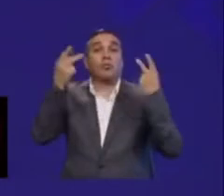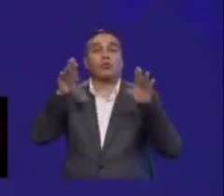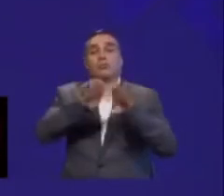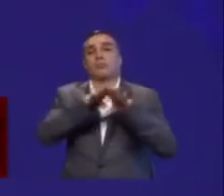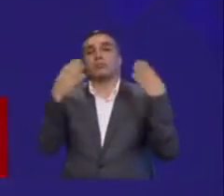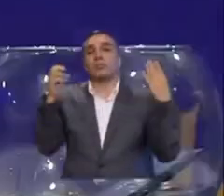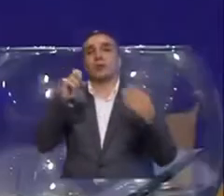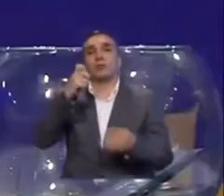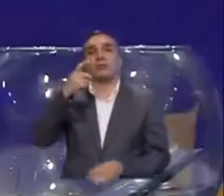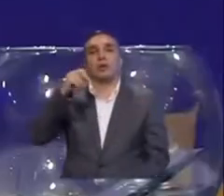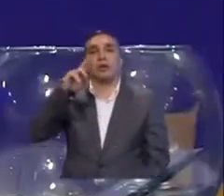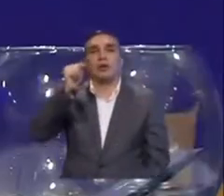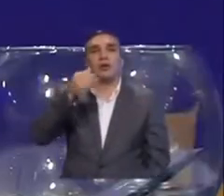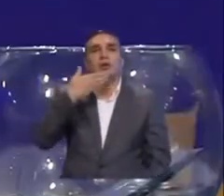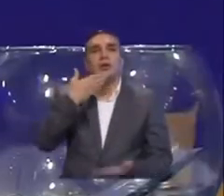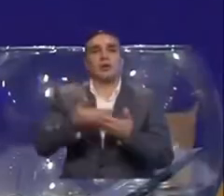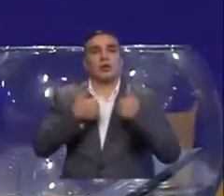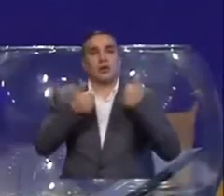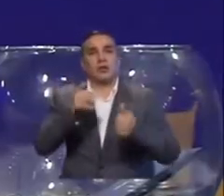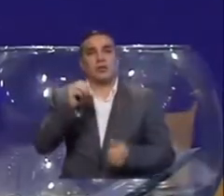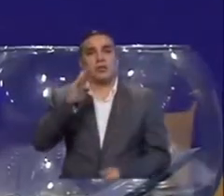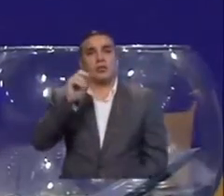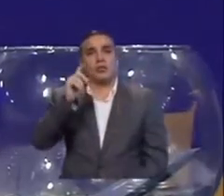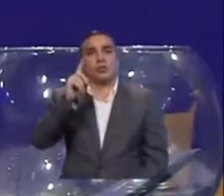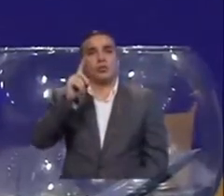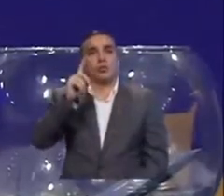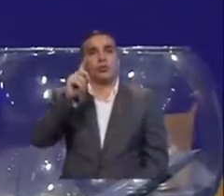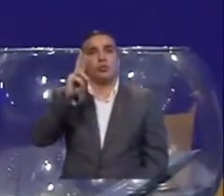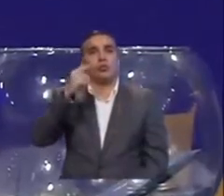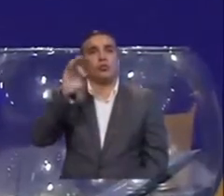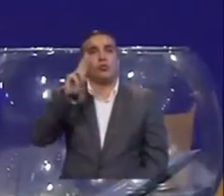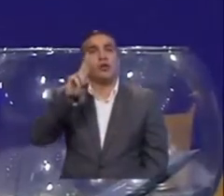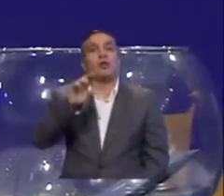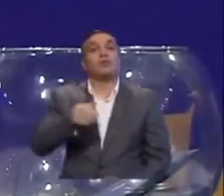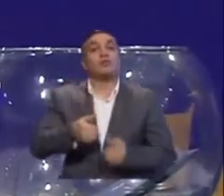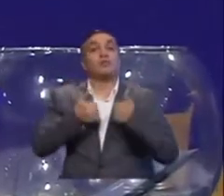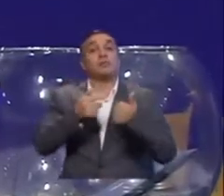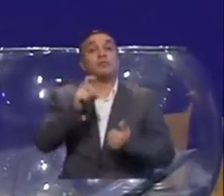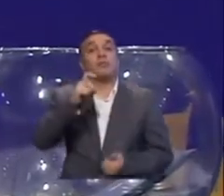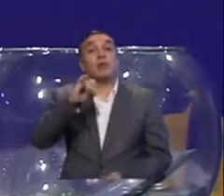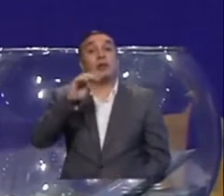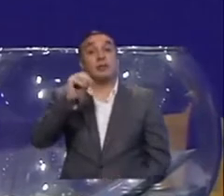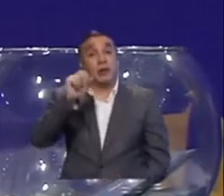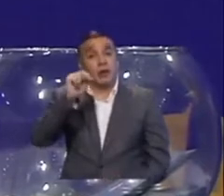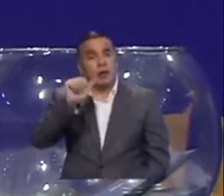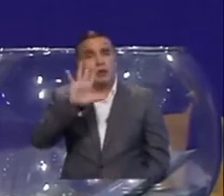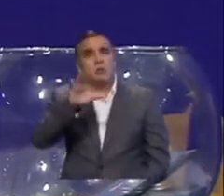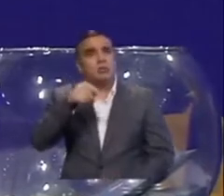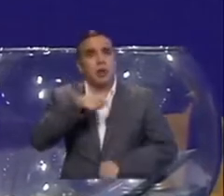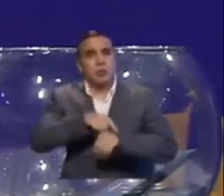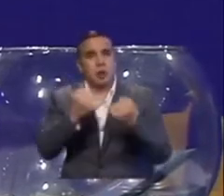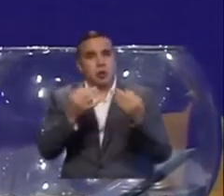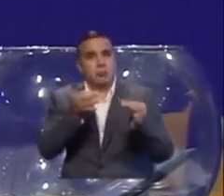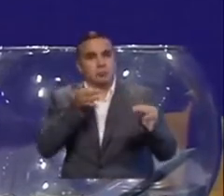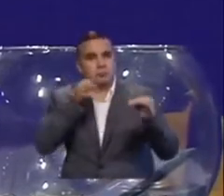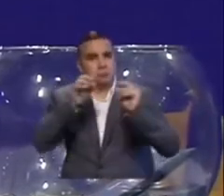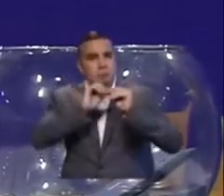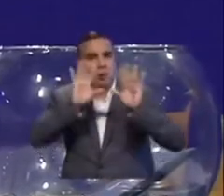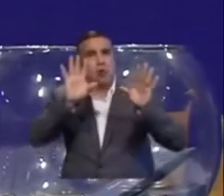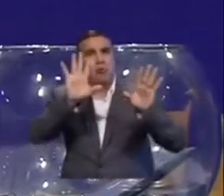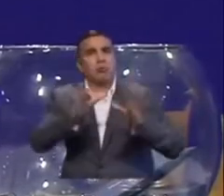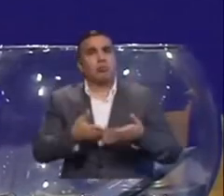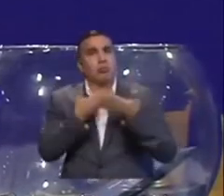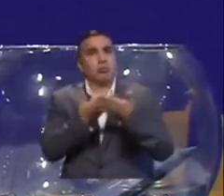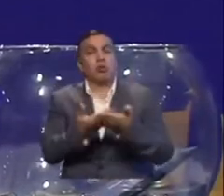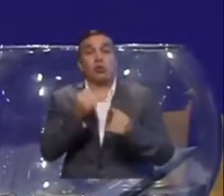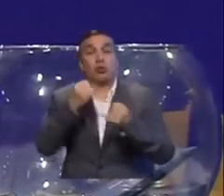Expreso. Gracias, candidato Montúfar. Candidata Jimena Peña, su tiempo para profundizar en sus propuestas en este último